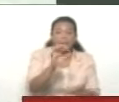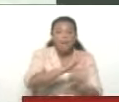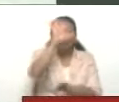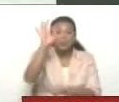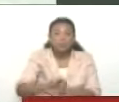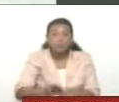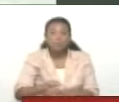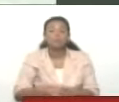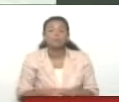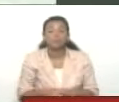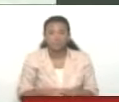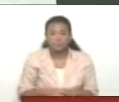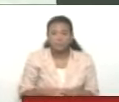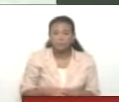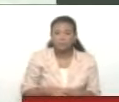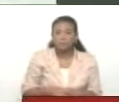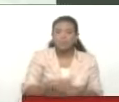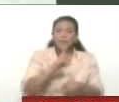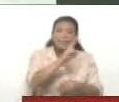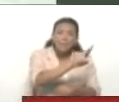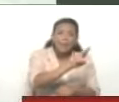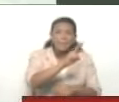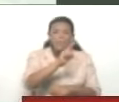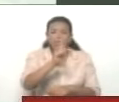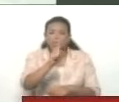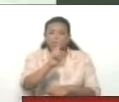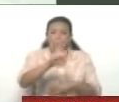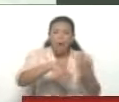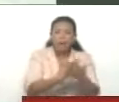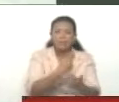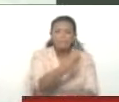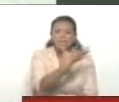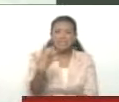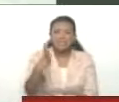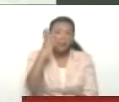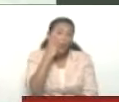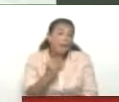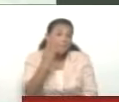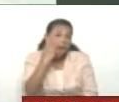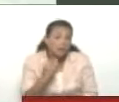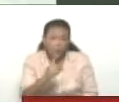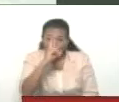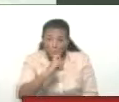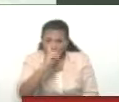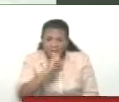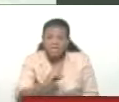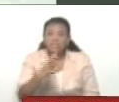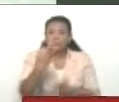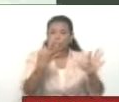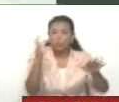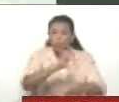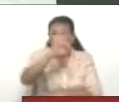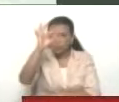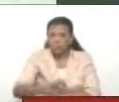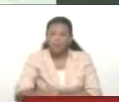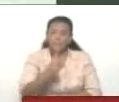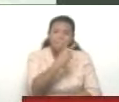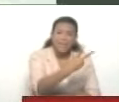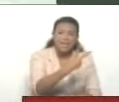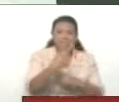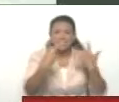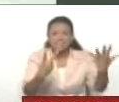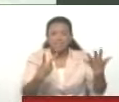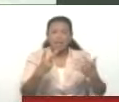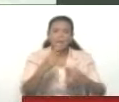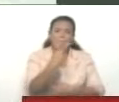10%. De 21 a 25 años, 8%. De 26 a 30